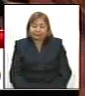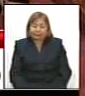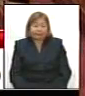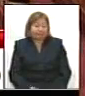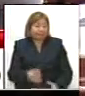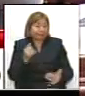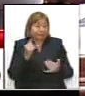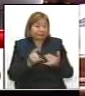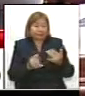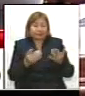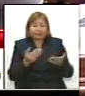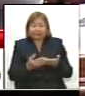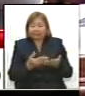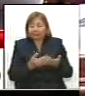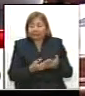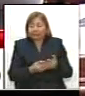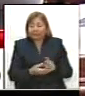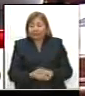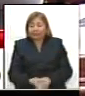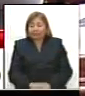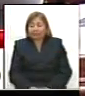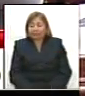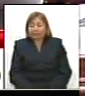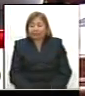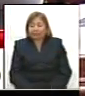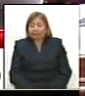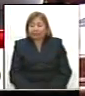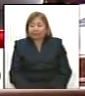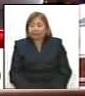Finalizado el debate,